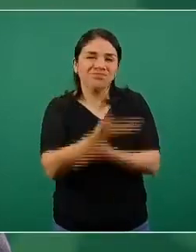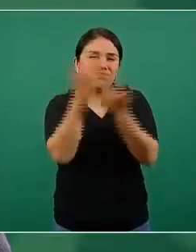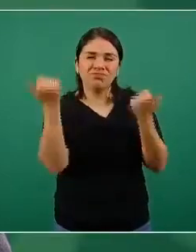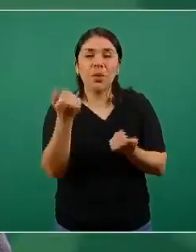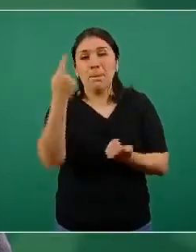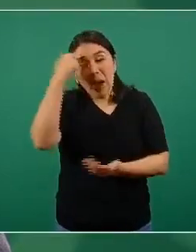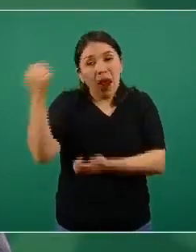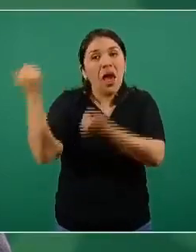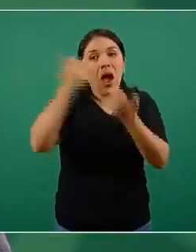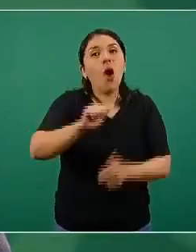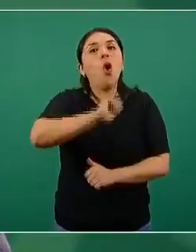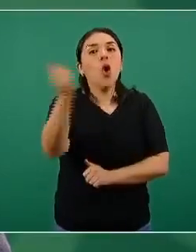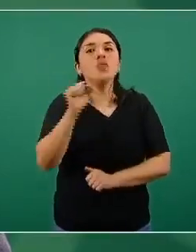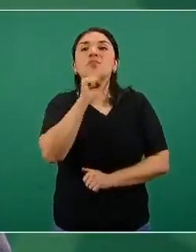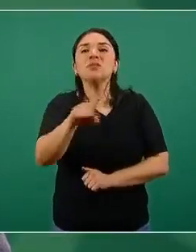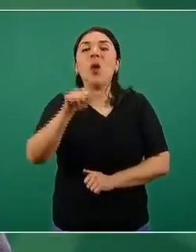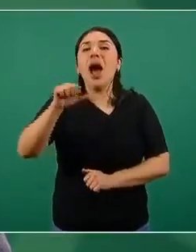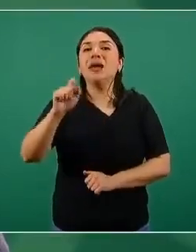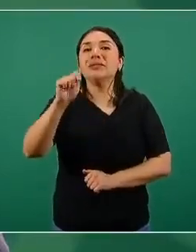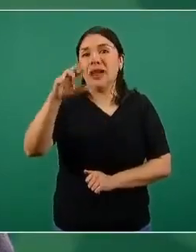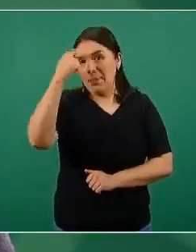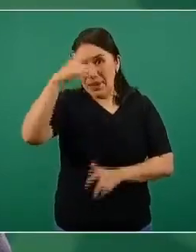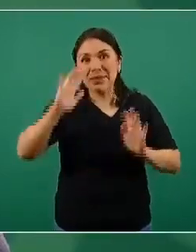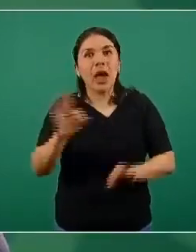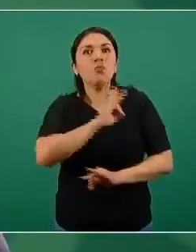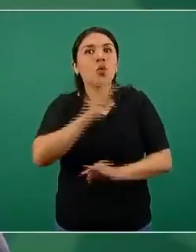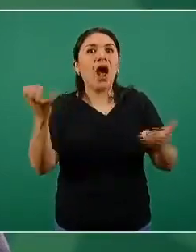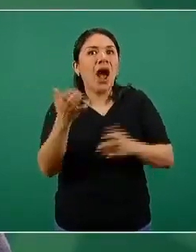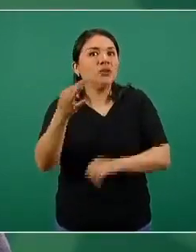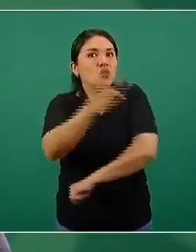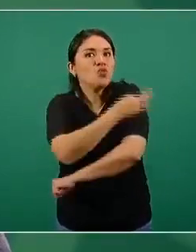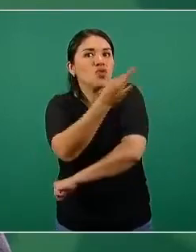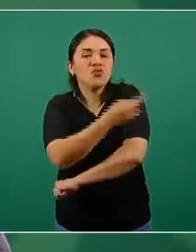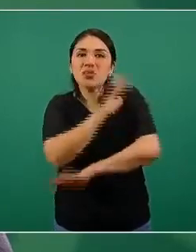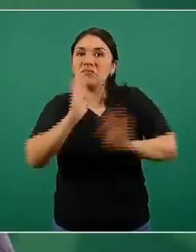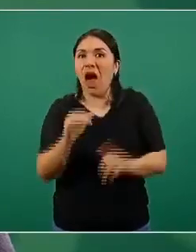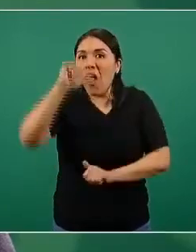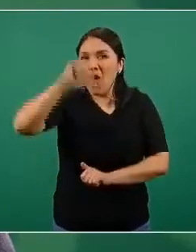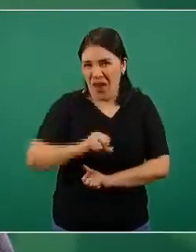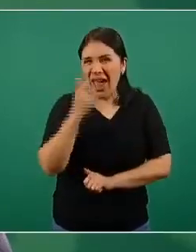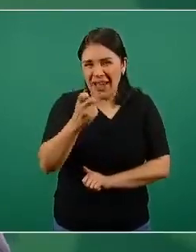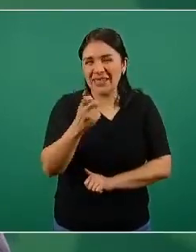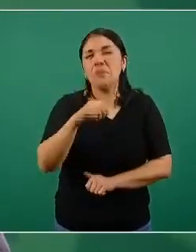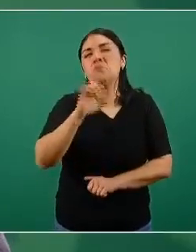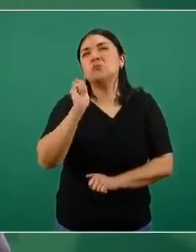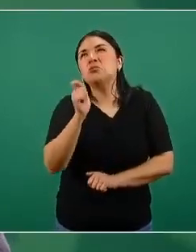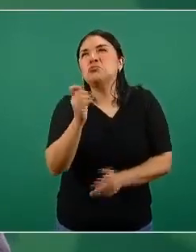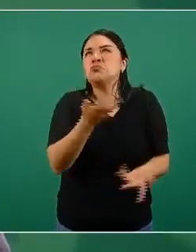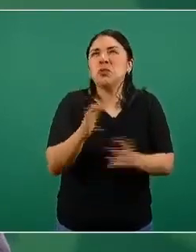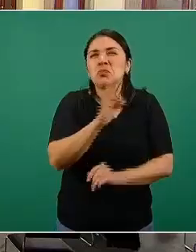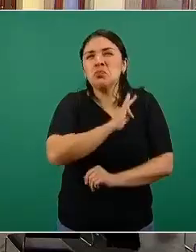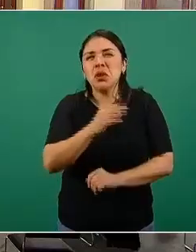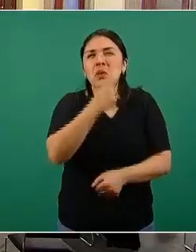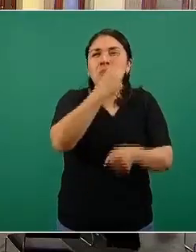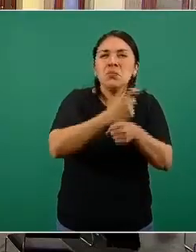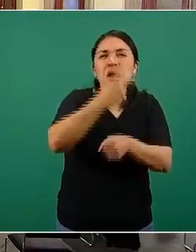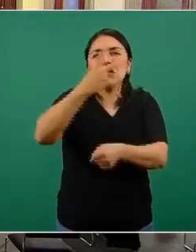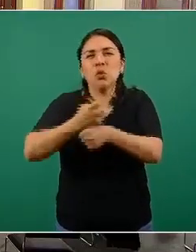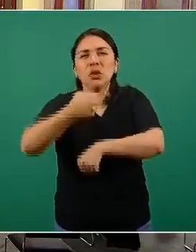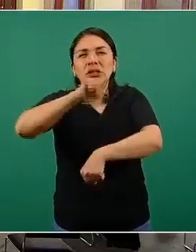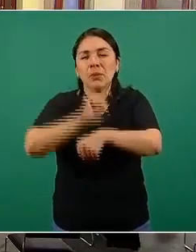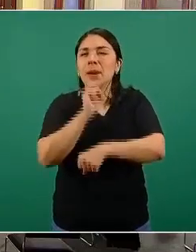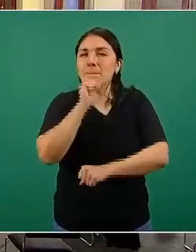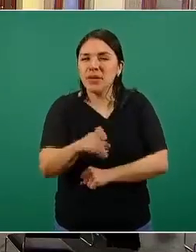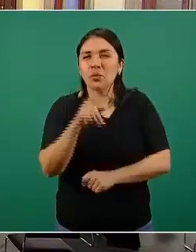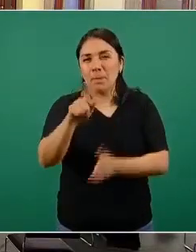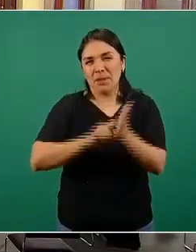de AstraZeneca ya listo para usarse, que pueda venir también en la primera o segunda semana de febrero.